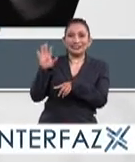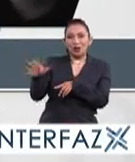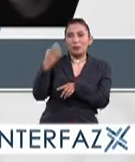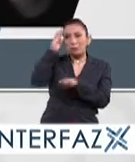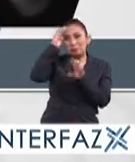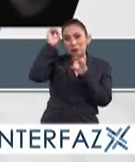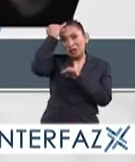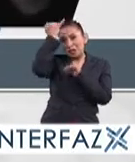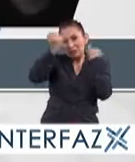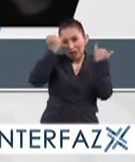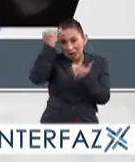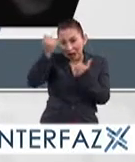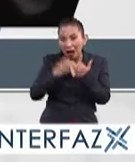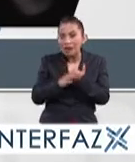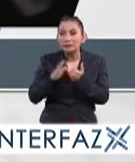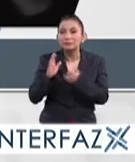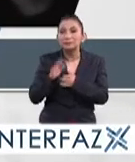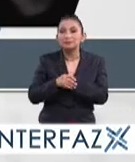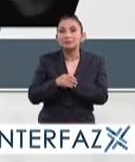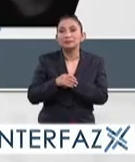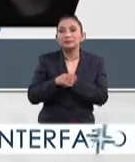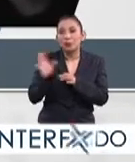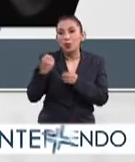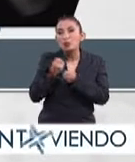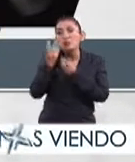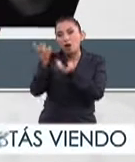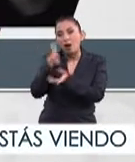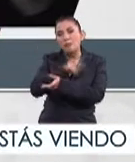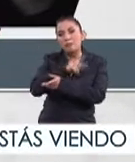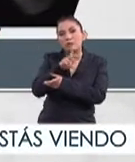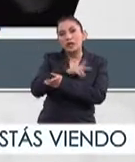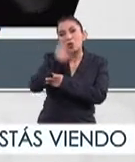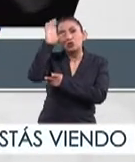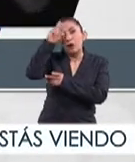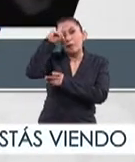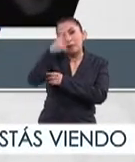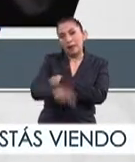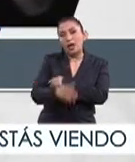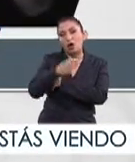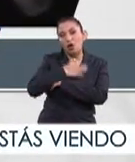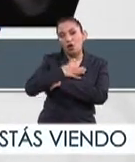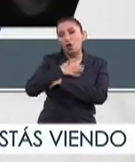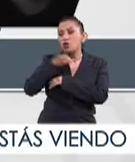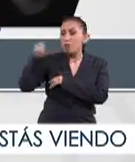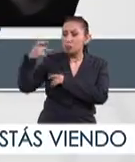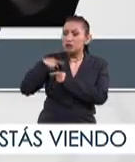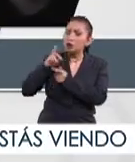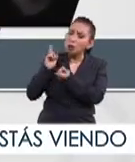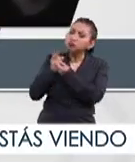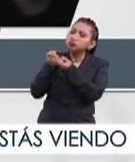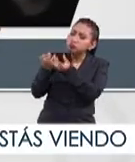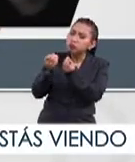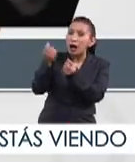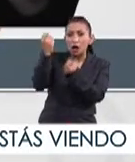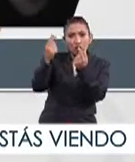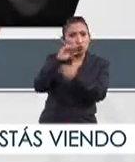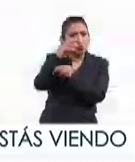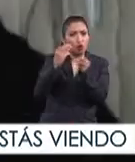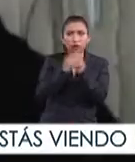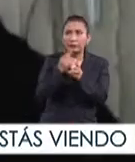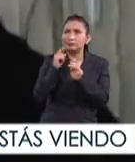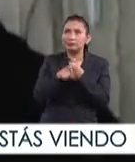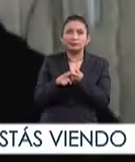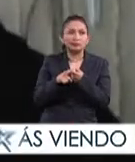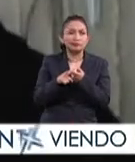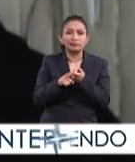de pensamientos, poder compartir yo también la cultura mexicana con aquellas personas, que había gente de todo el mundo, había